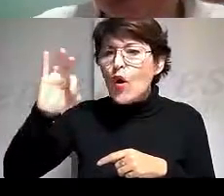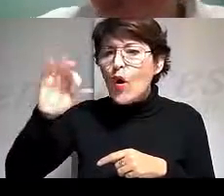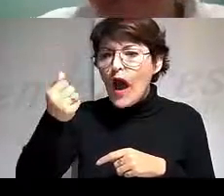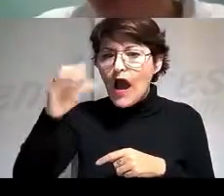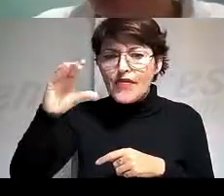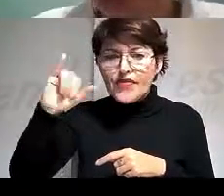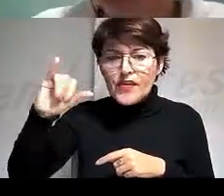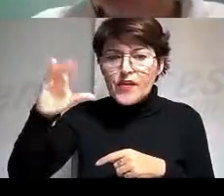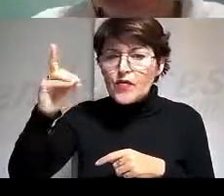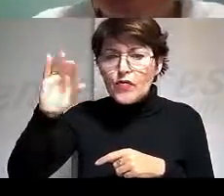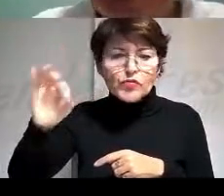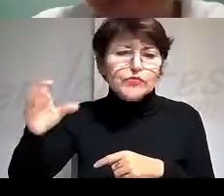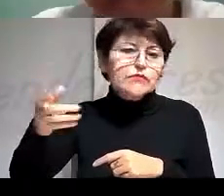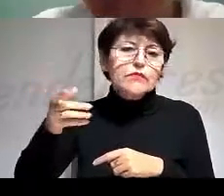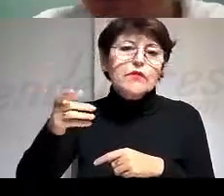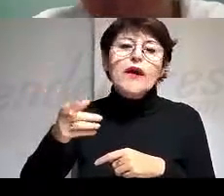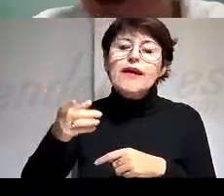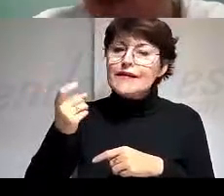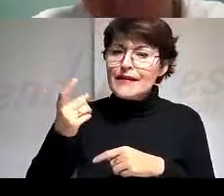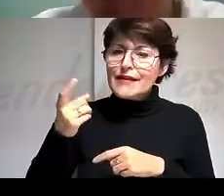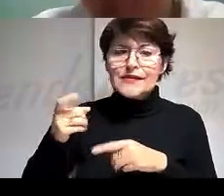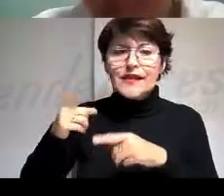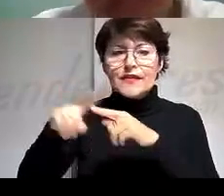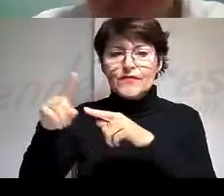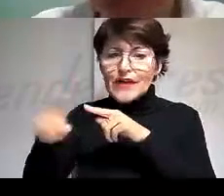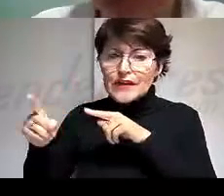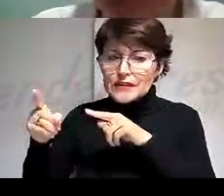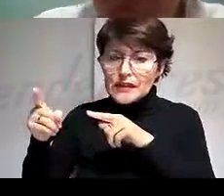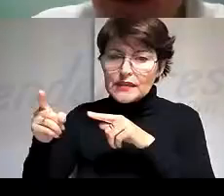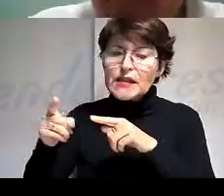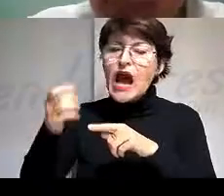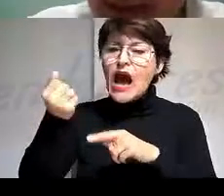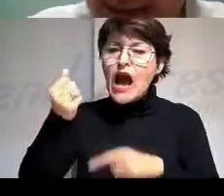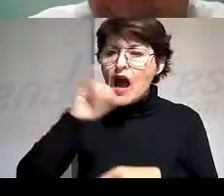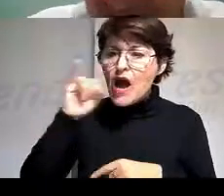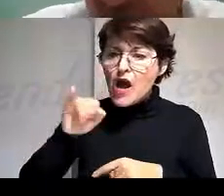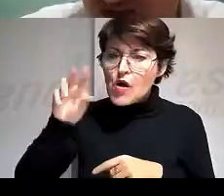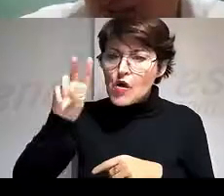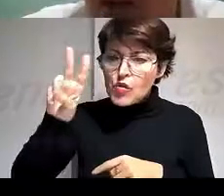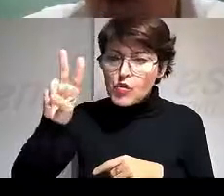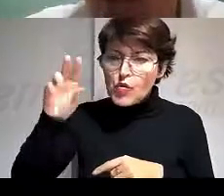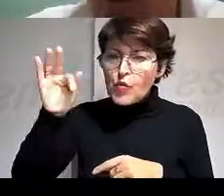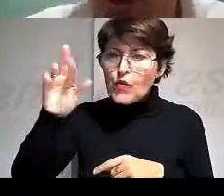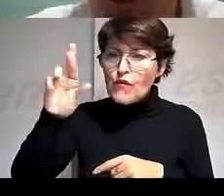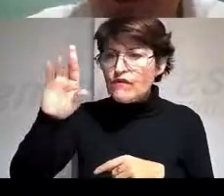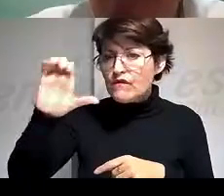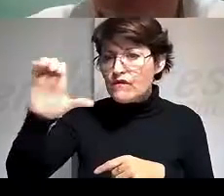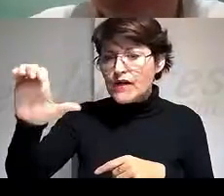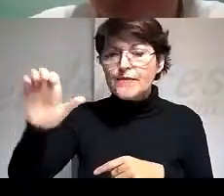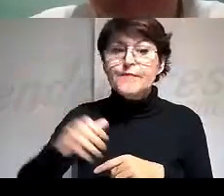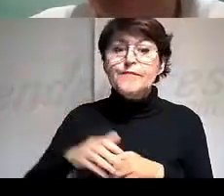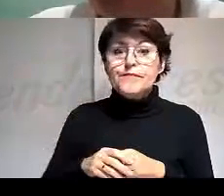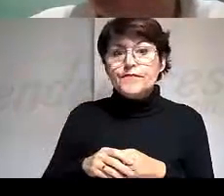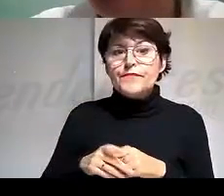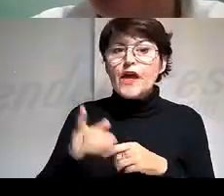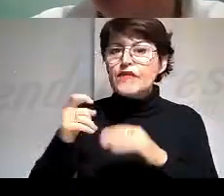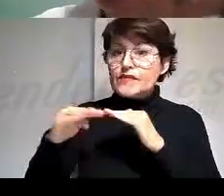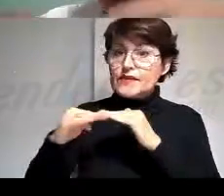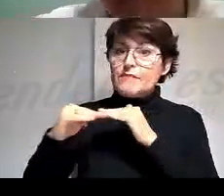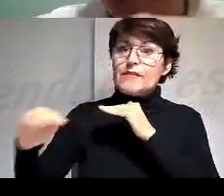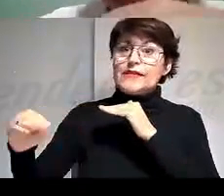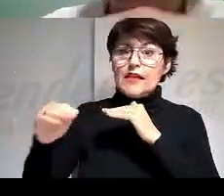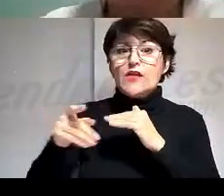de sintetizarlos necesitan aporte de azufre. Y necesitamos que ese aporte sea más o menos mantenido. Tener